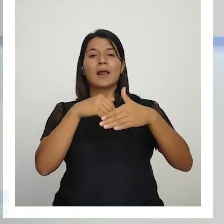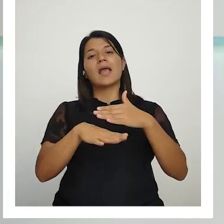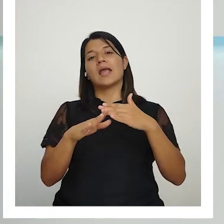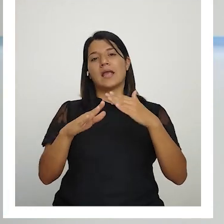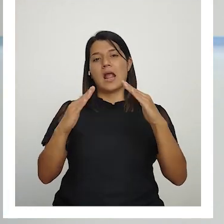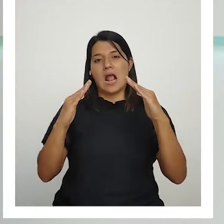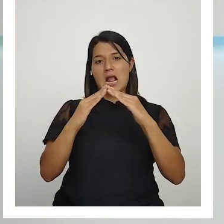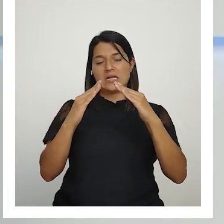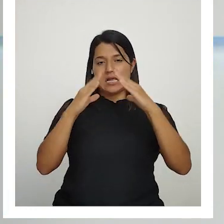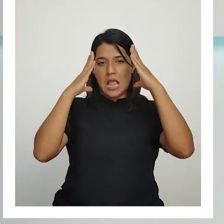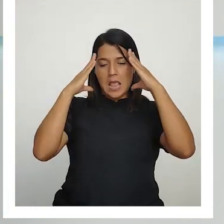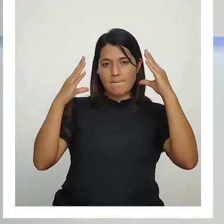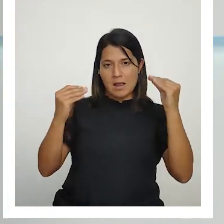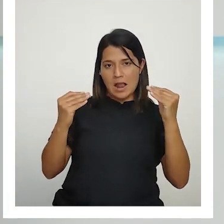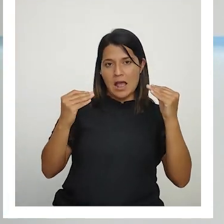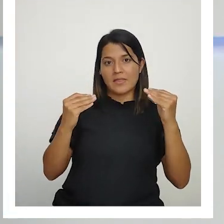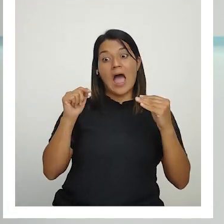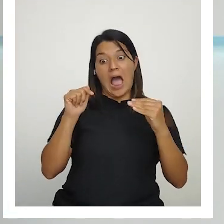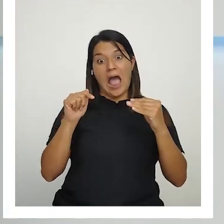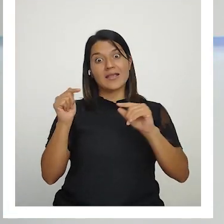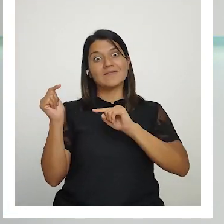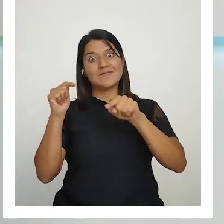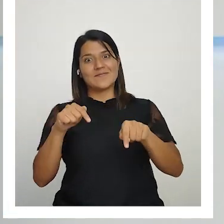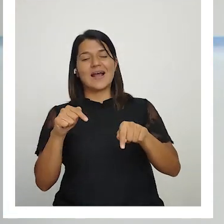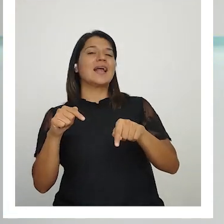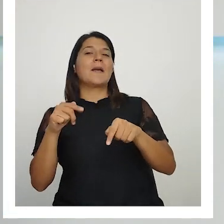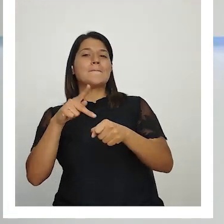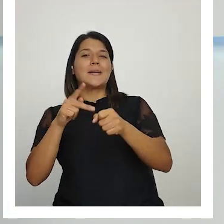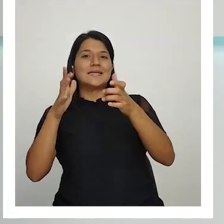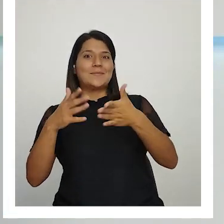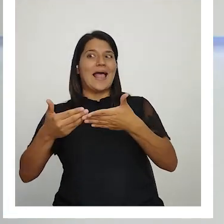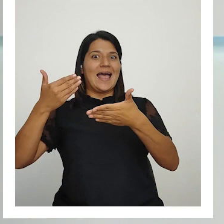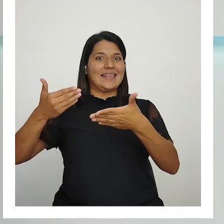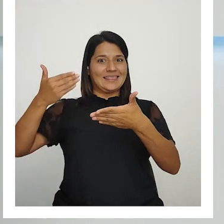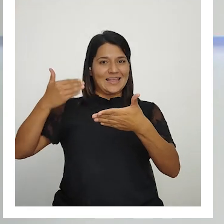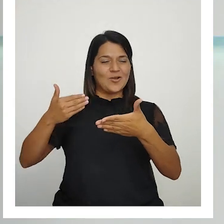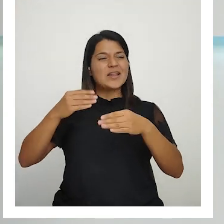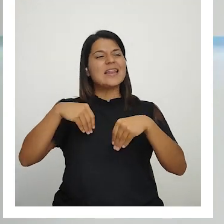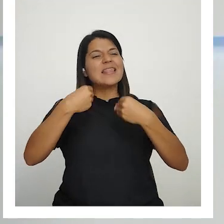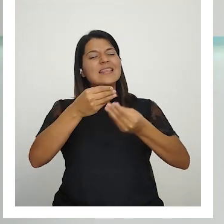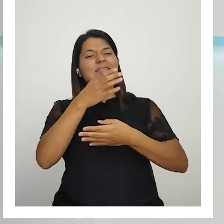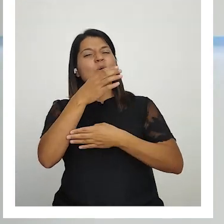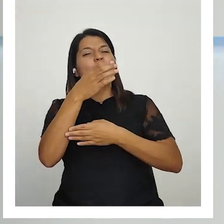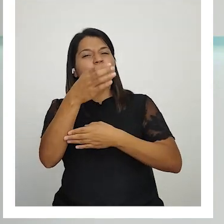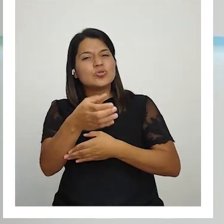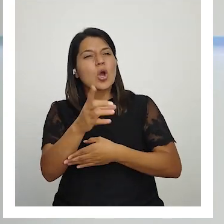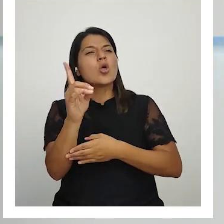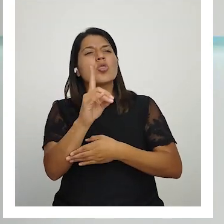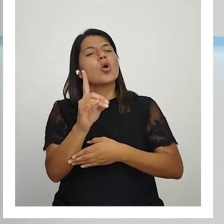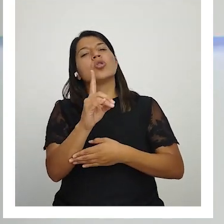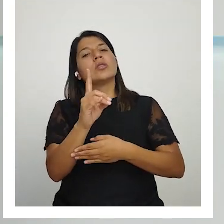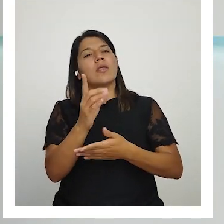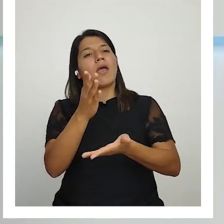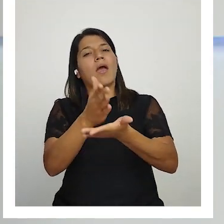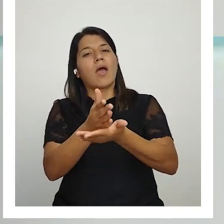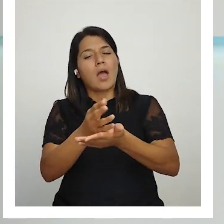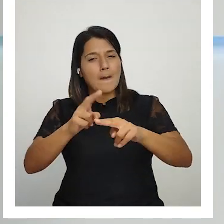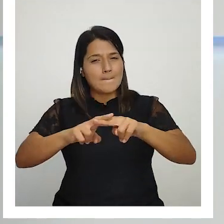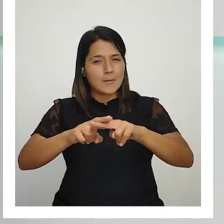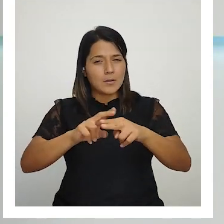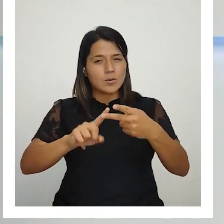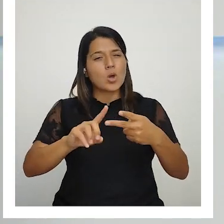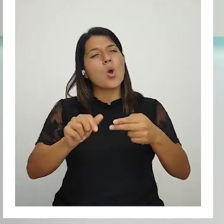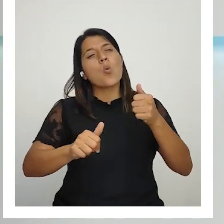embajador y participan estos expecarios y les dan tips, por ejemplo, de cosas más prácticas, de dónde tomar el metro, cuáles son los